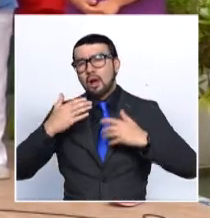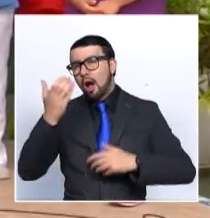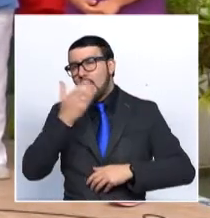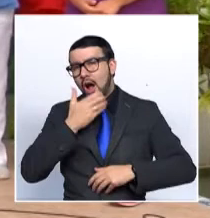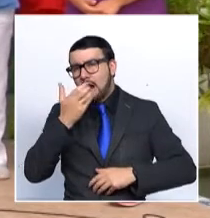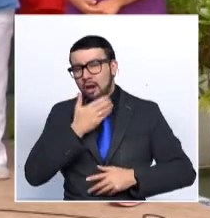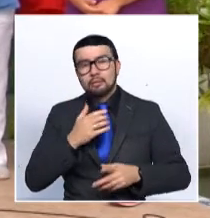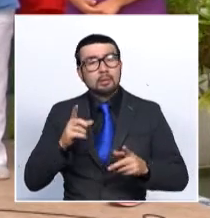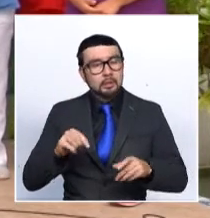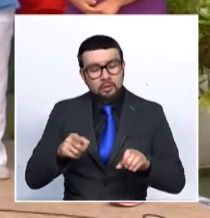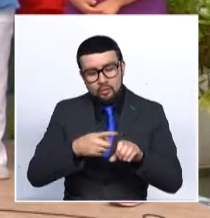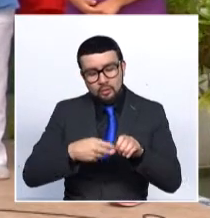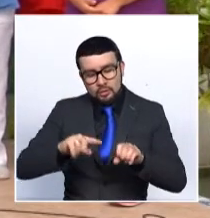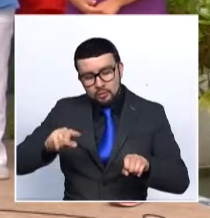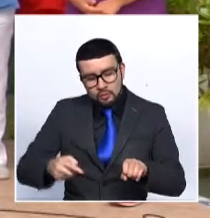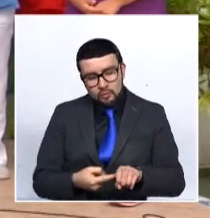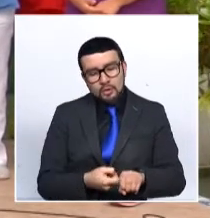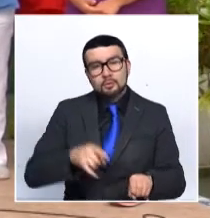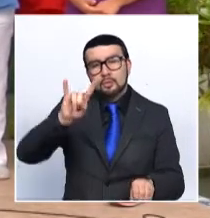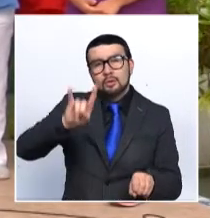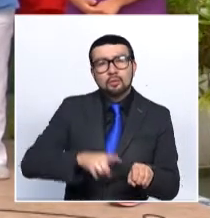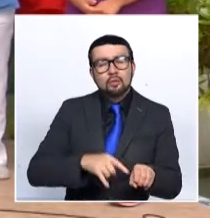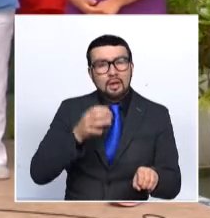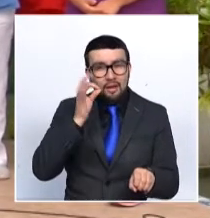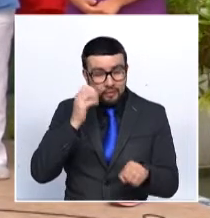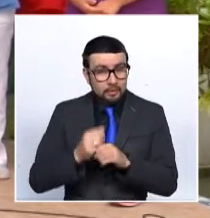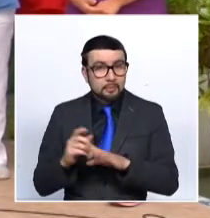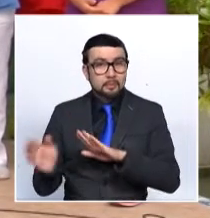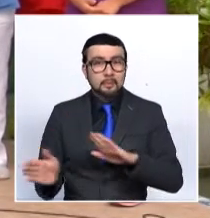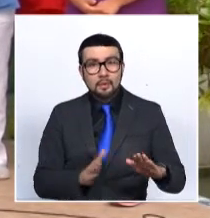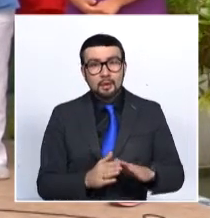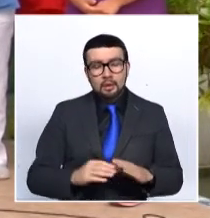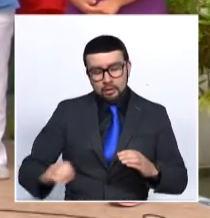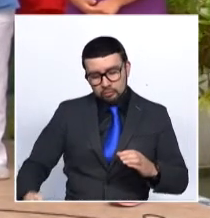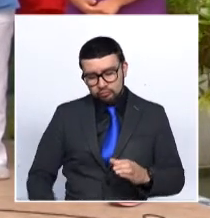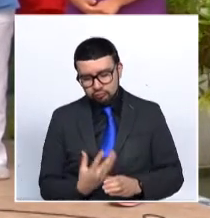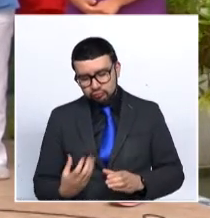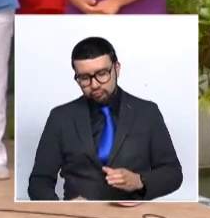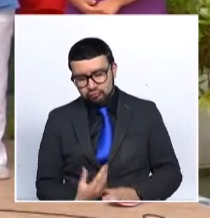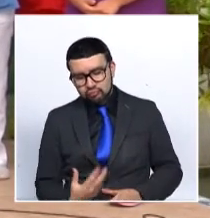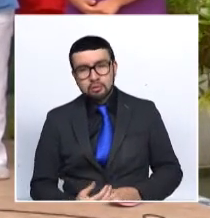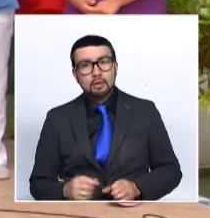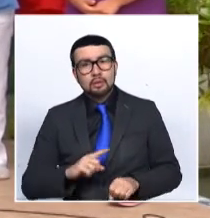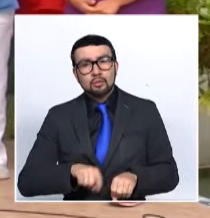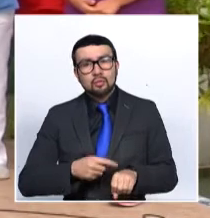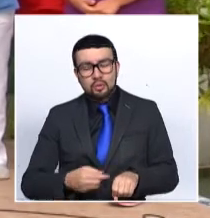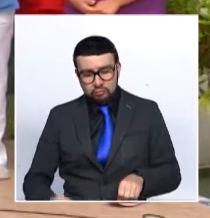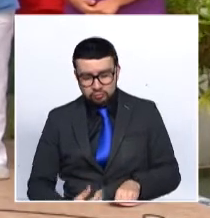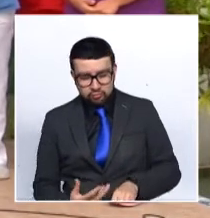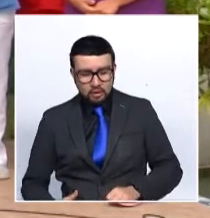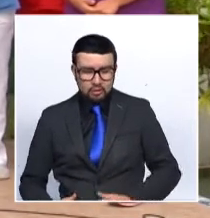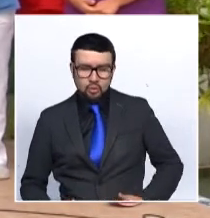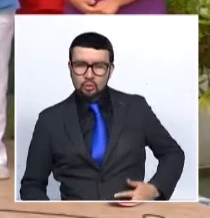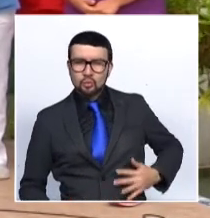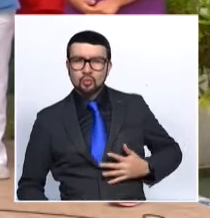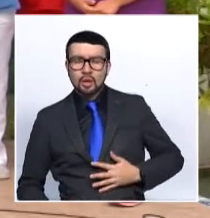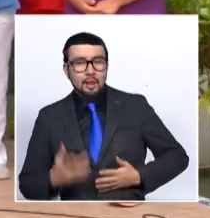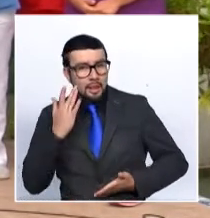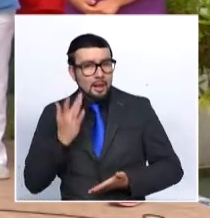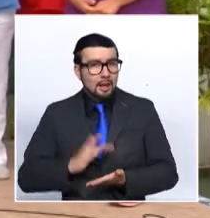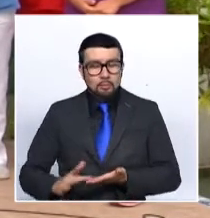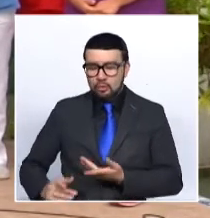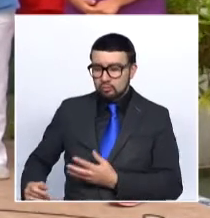rectal con café, el programa de limpieza de colon con recambio de flora intestinal y el programa de Un Día para tu Salud. Todo